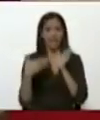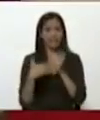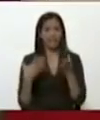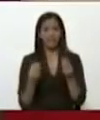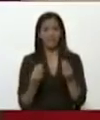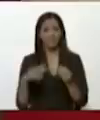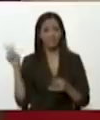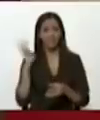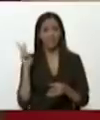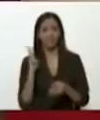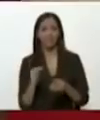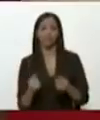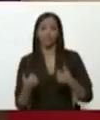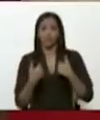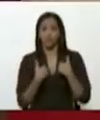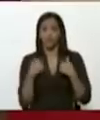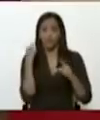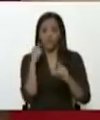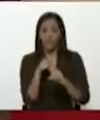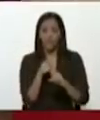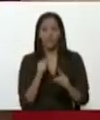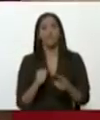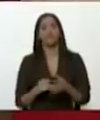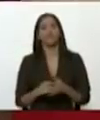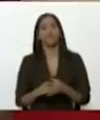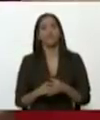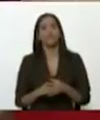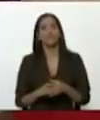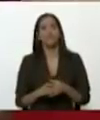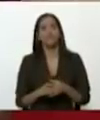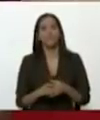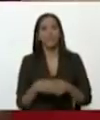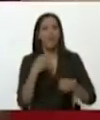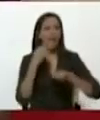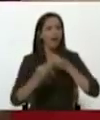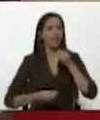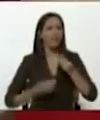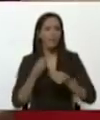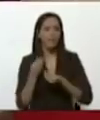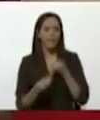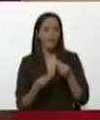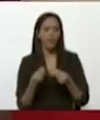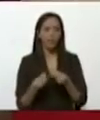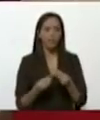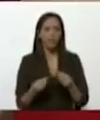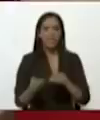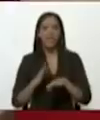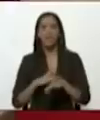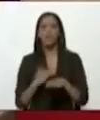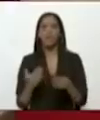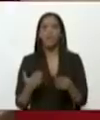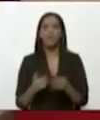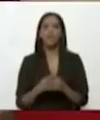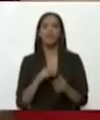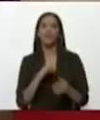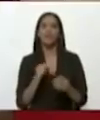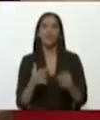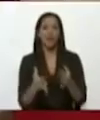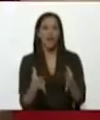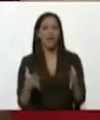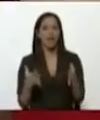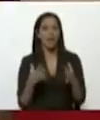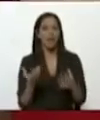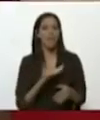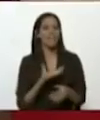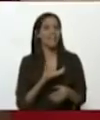Venezuela. Yo desde aquí le haría esa pregunta en torno a por qué él no ganó la alcaldía de